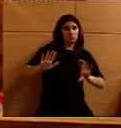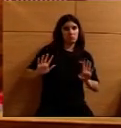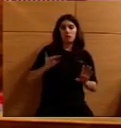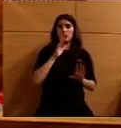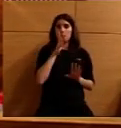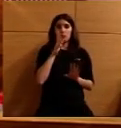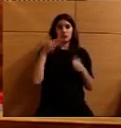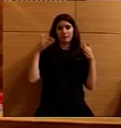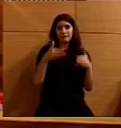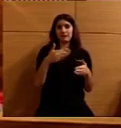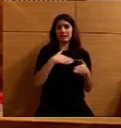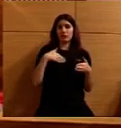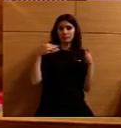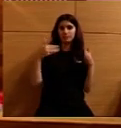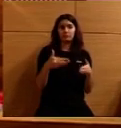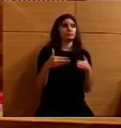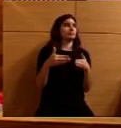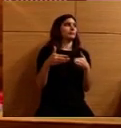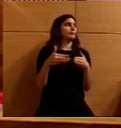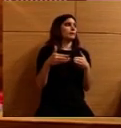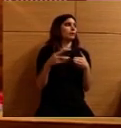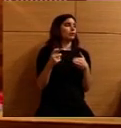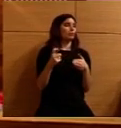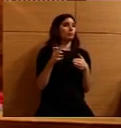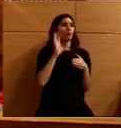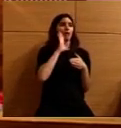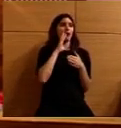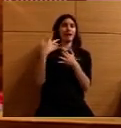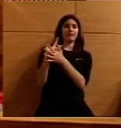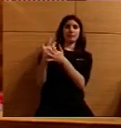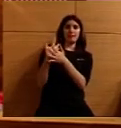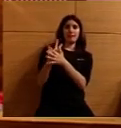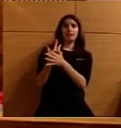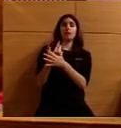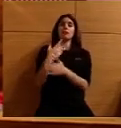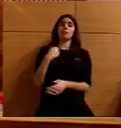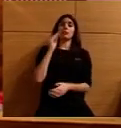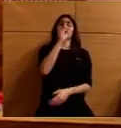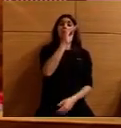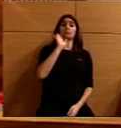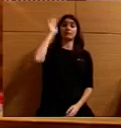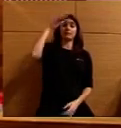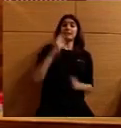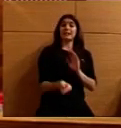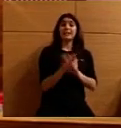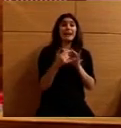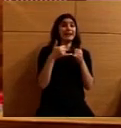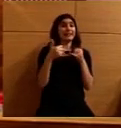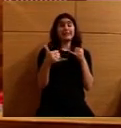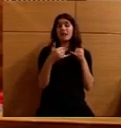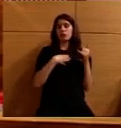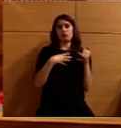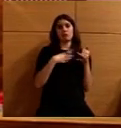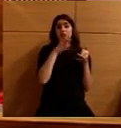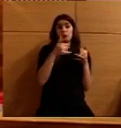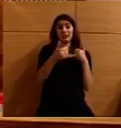voy a desmontarle un poco lo que usted insta a la Generalitat a crear. No se puede crear una línea